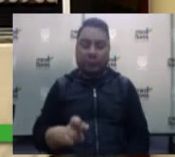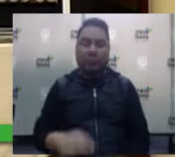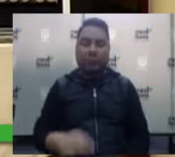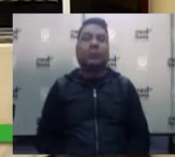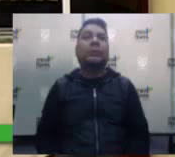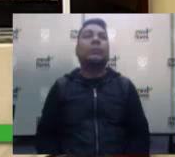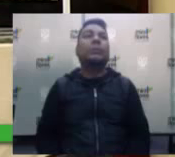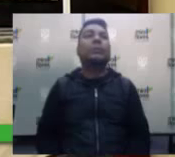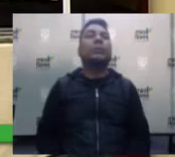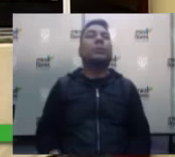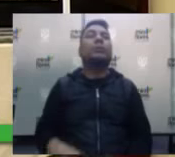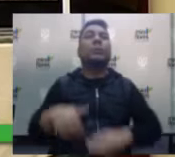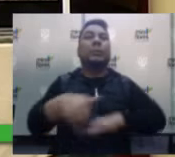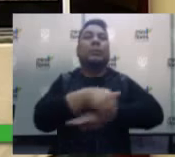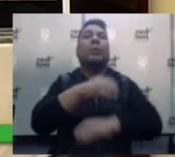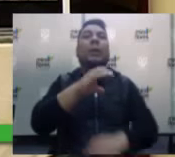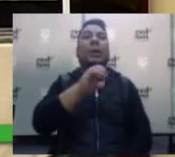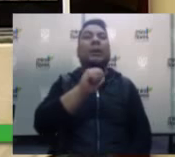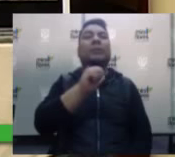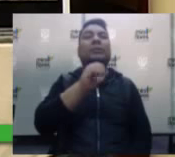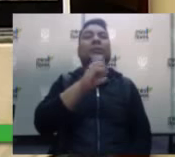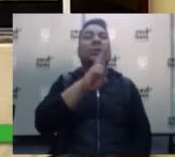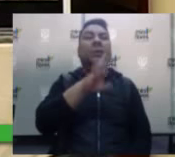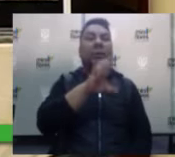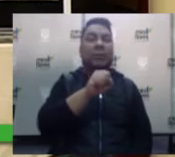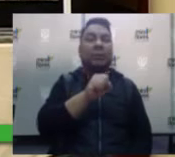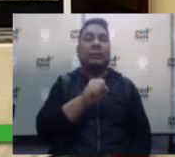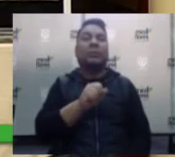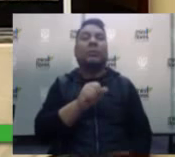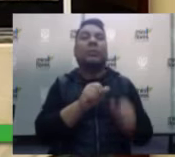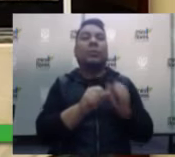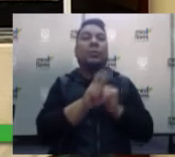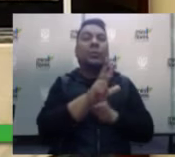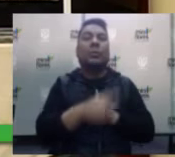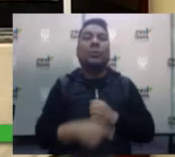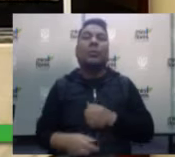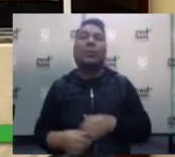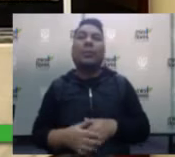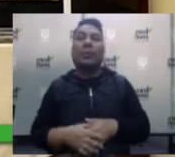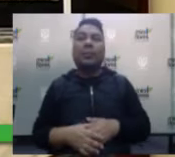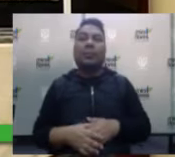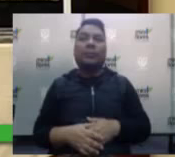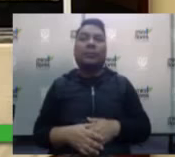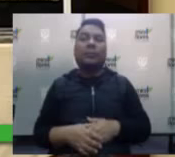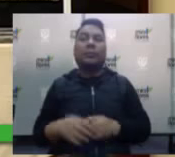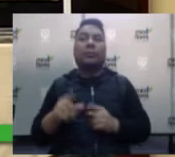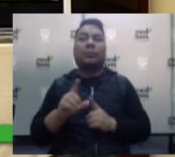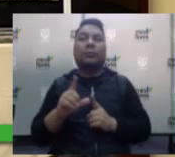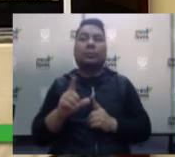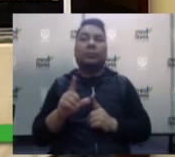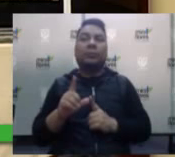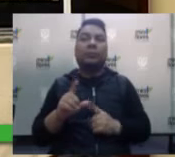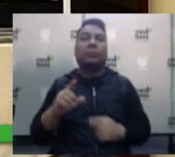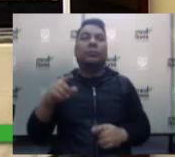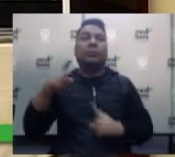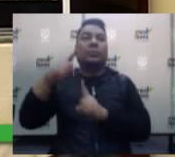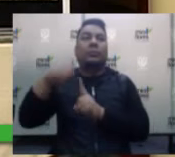33, Avenida Andrés Cáceres, cuadra 3, a 15 metros del cruce con Iribarren. Letra